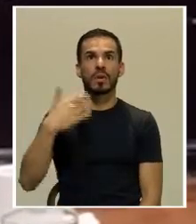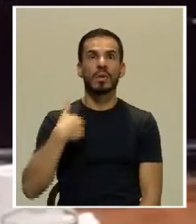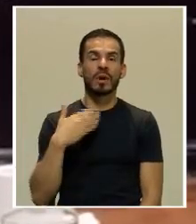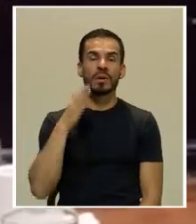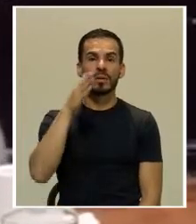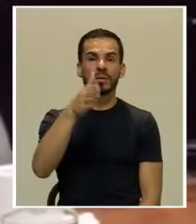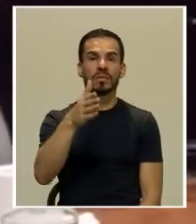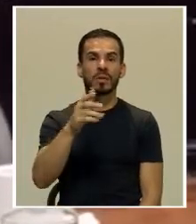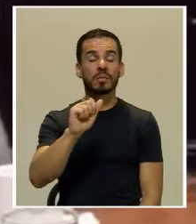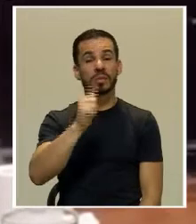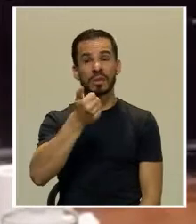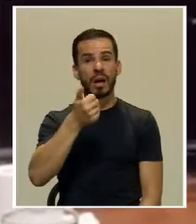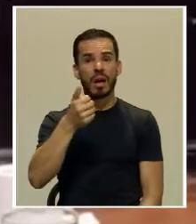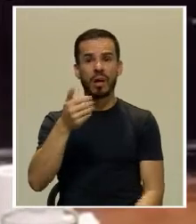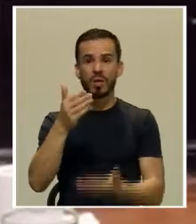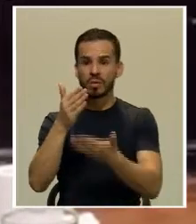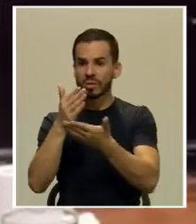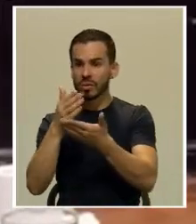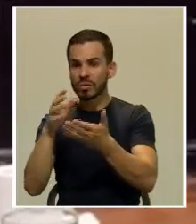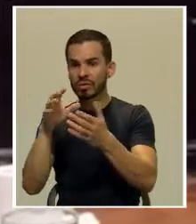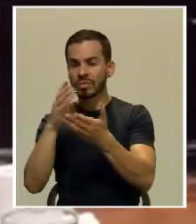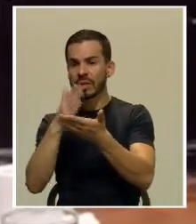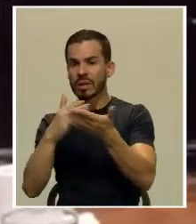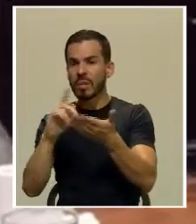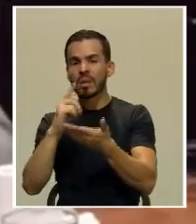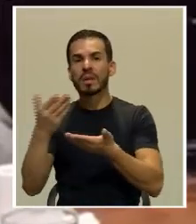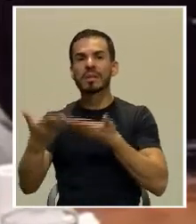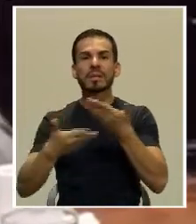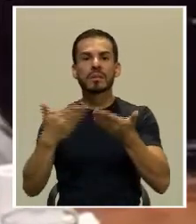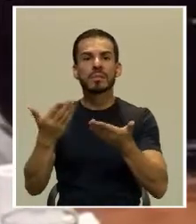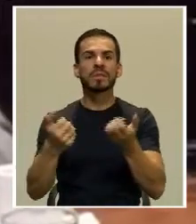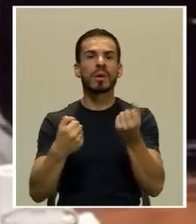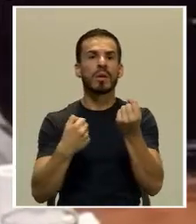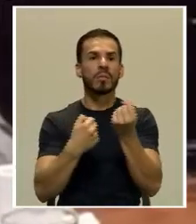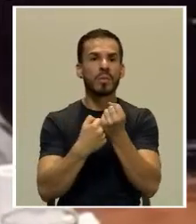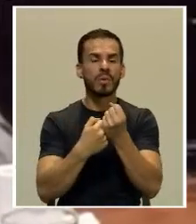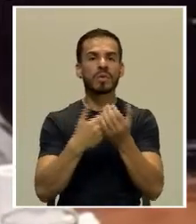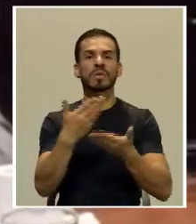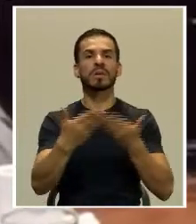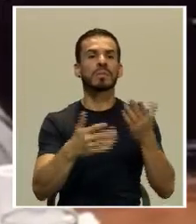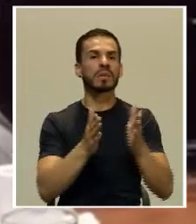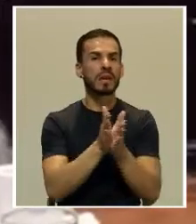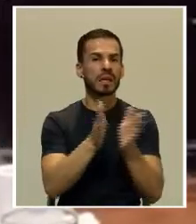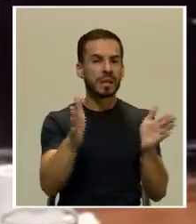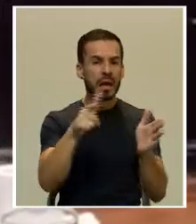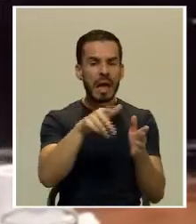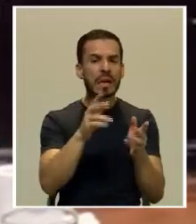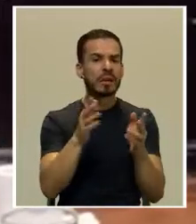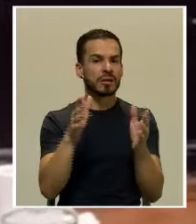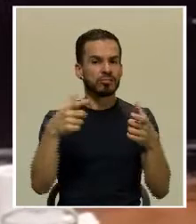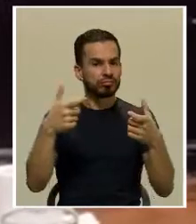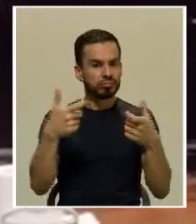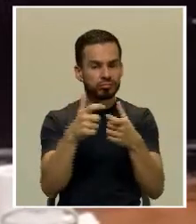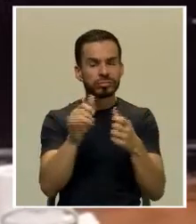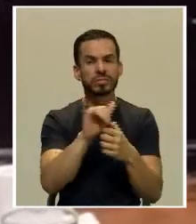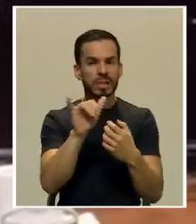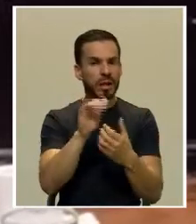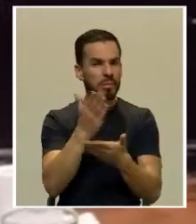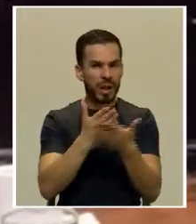a otras partidas, por ejemplo, servicios de apoyo, servicios generales, ahí se hicieron algunos